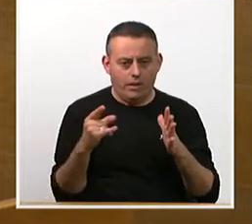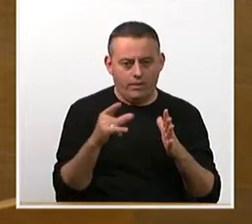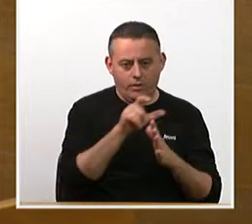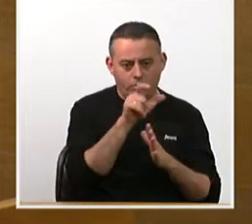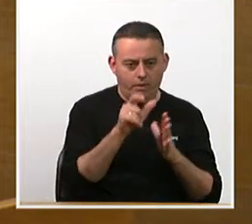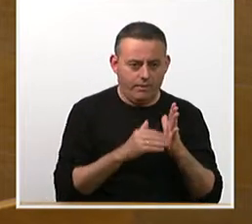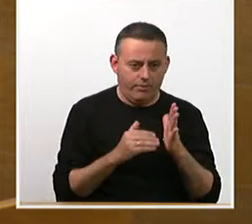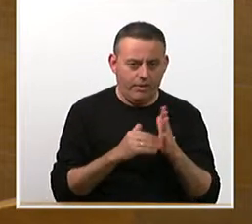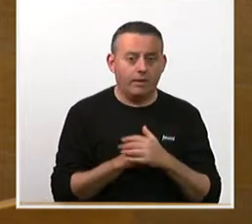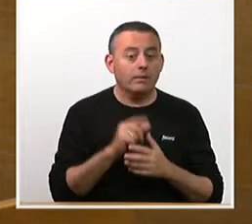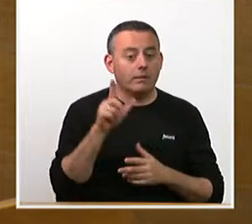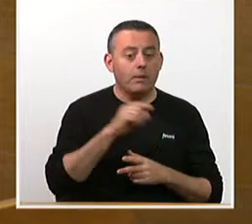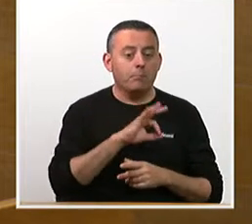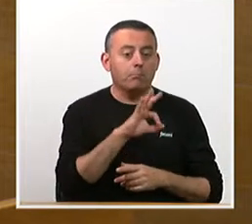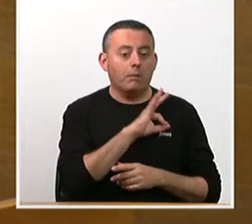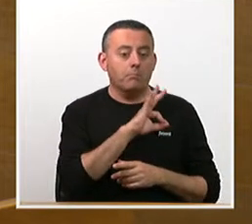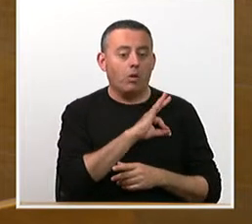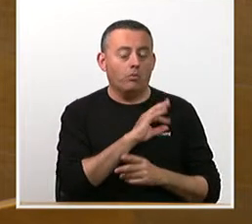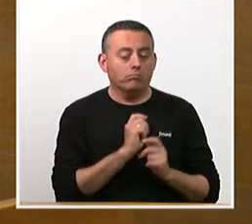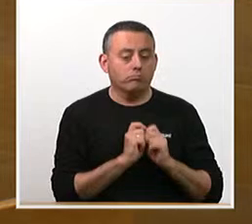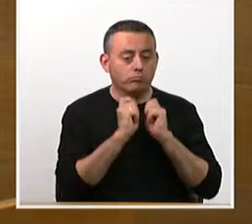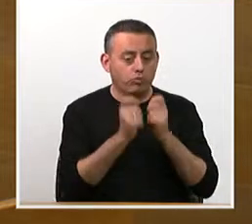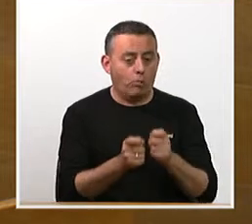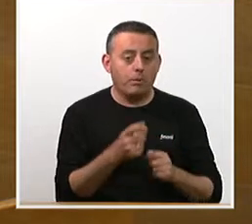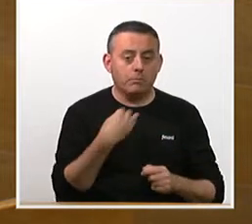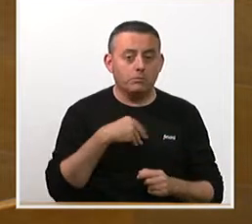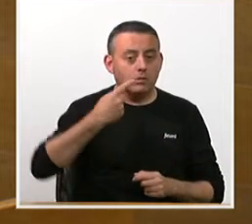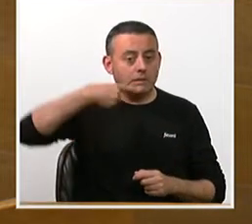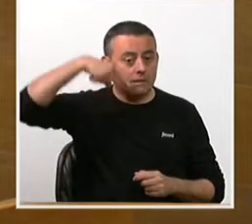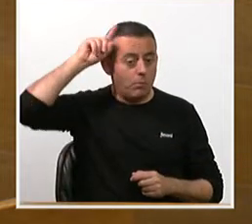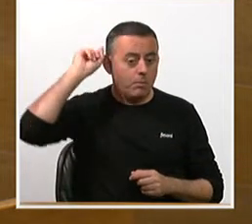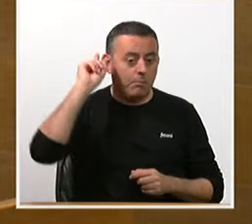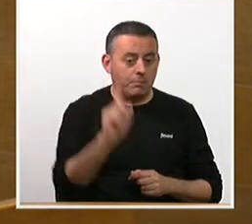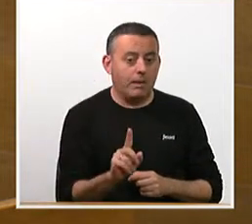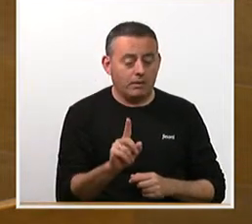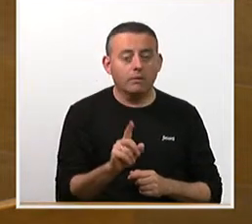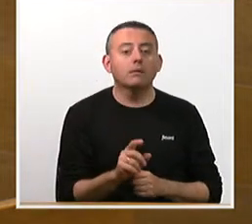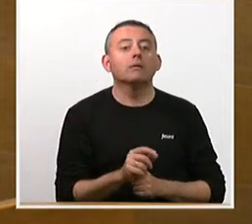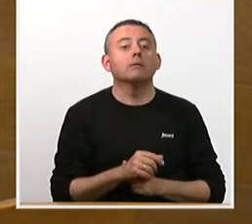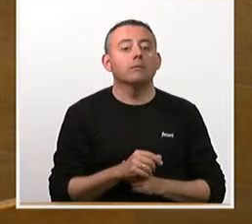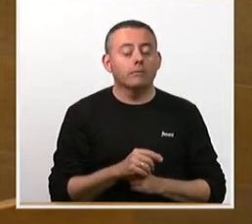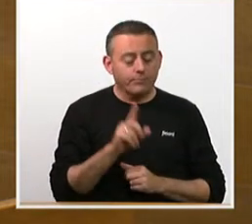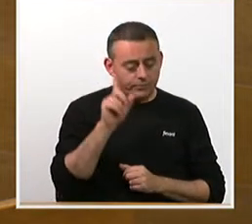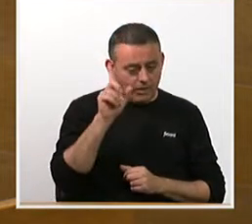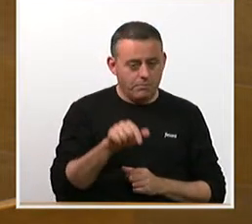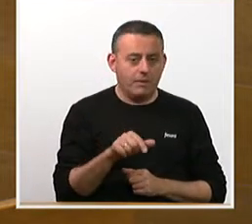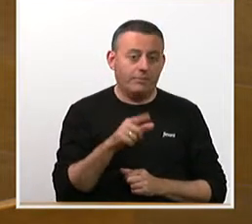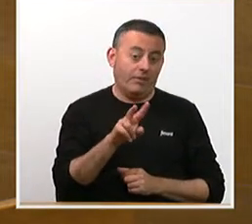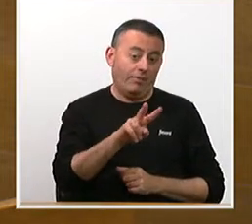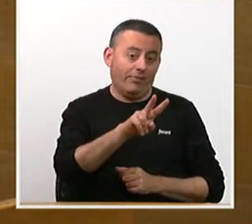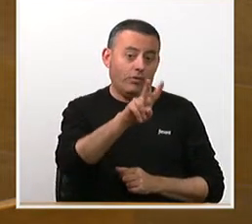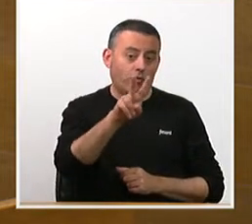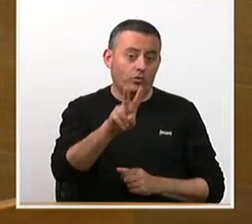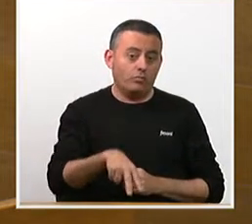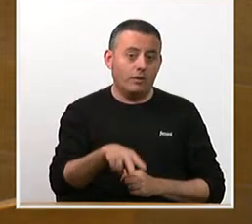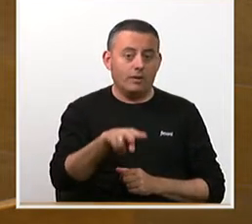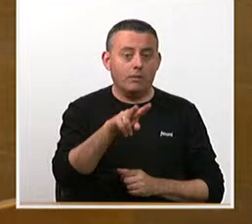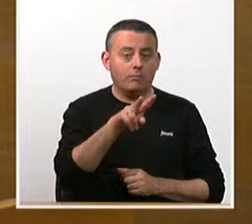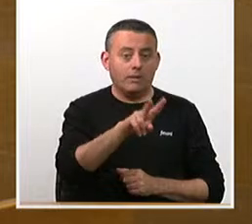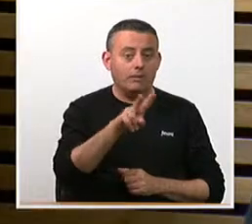fue galardonada con el premio Rey jaume primer 2022 al emprendimiento quién gobernaba en el